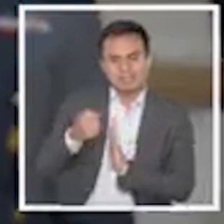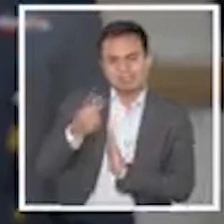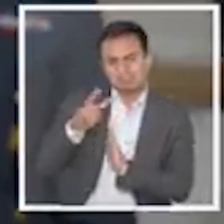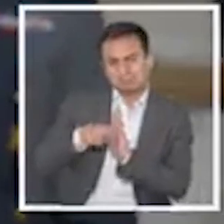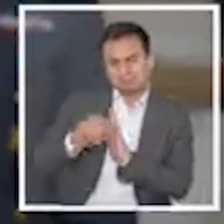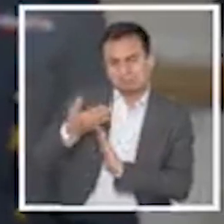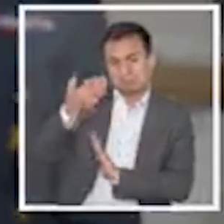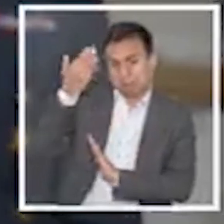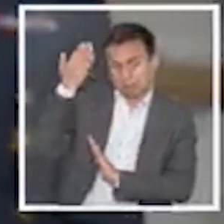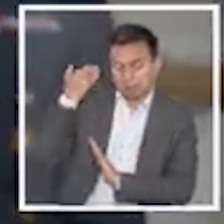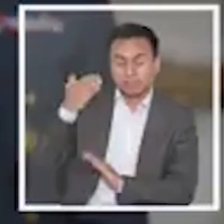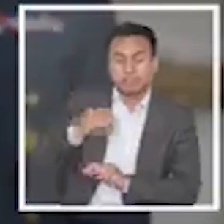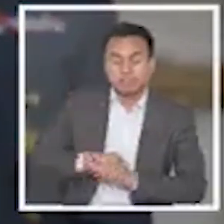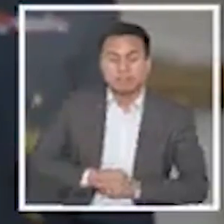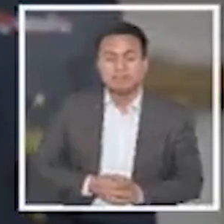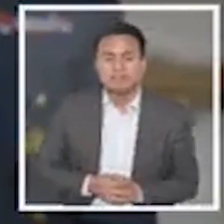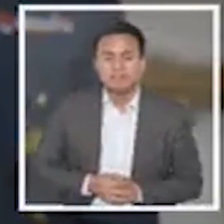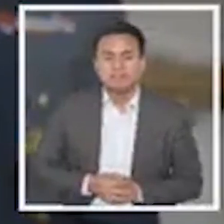meses,